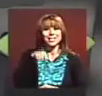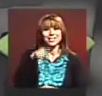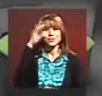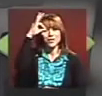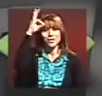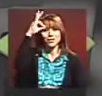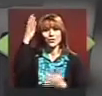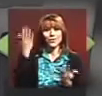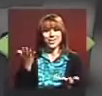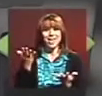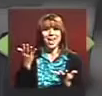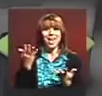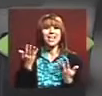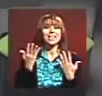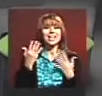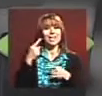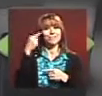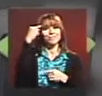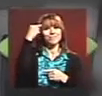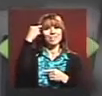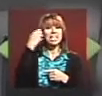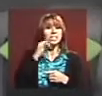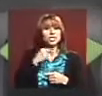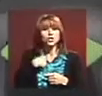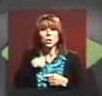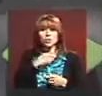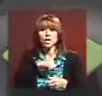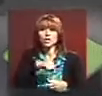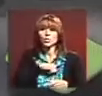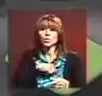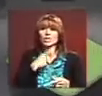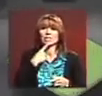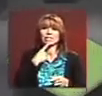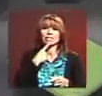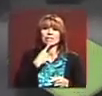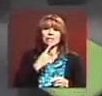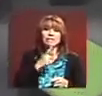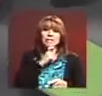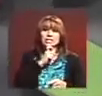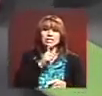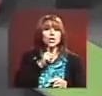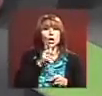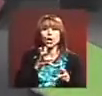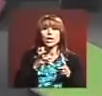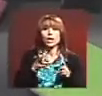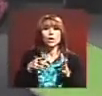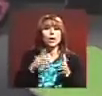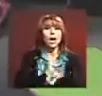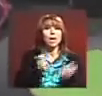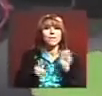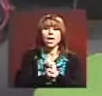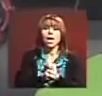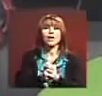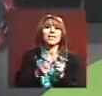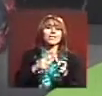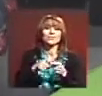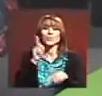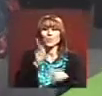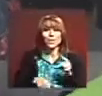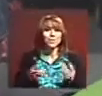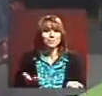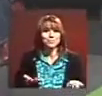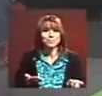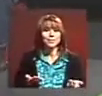aquí. Entonces, si no quiero cambiar, si mis actitudes son de negación y sinceramente no quiero, entonces no puedo cambiar.